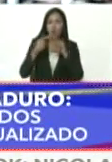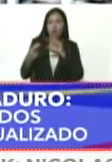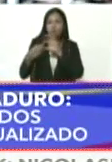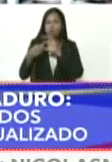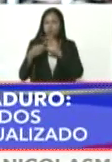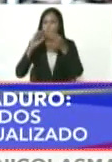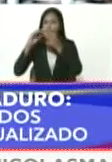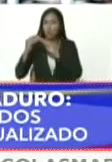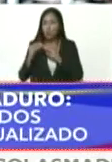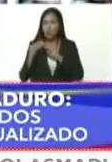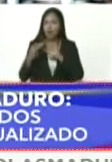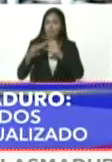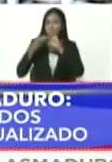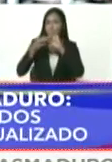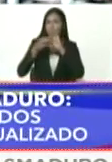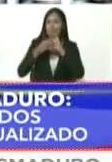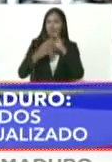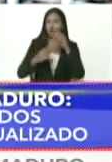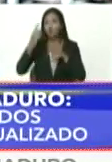conforman comunas, más de